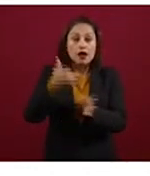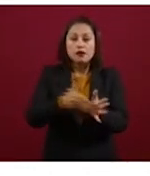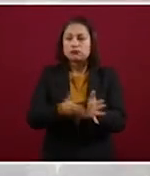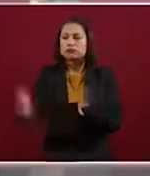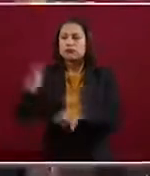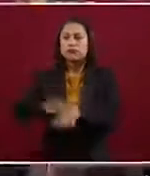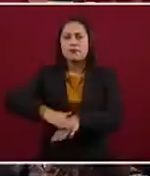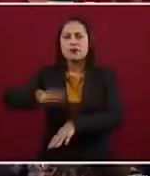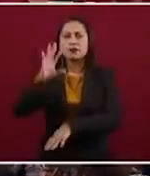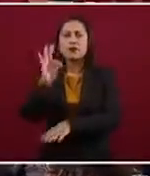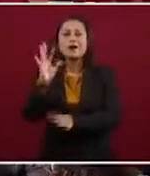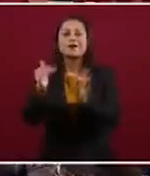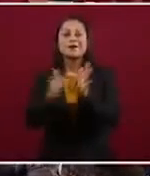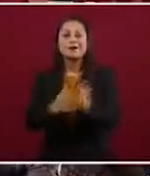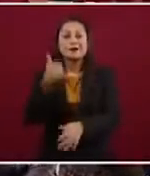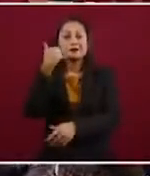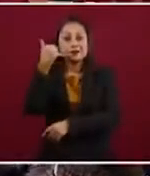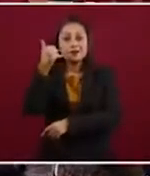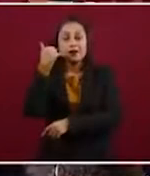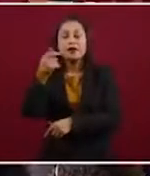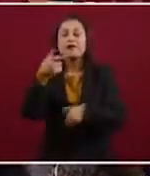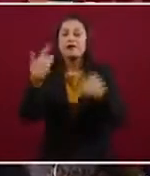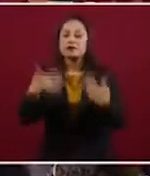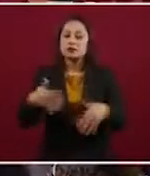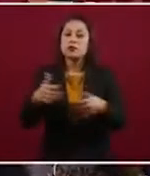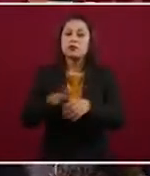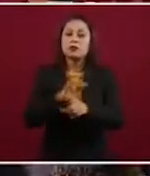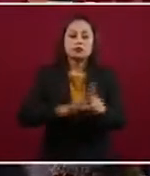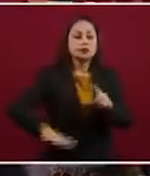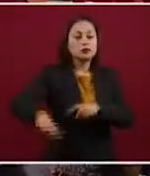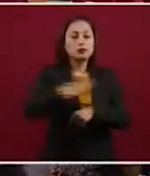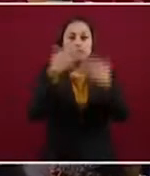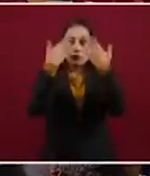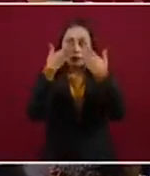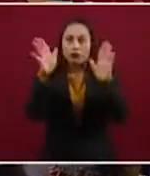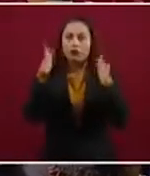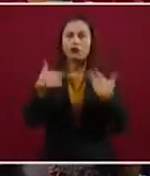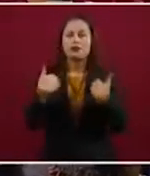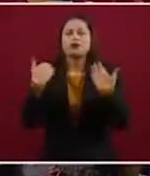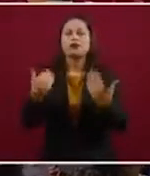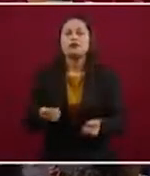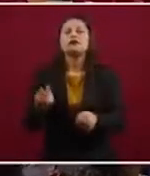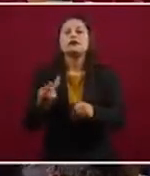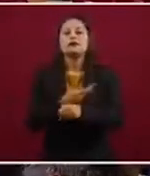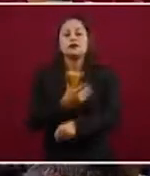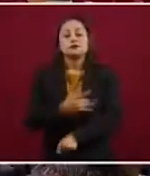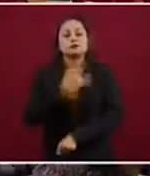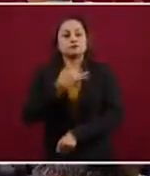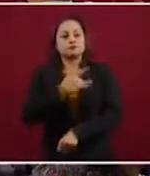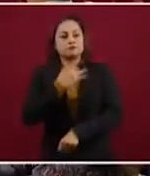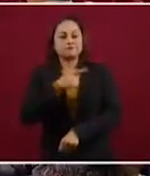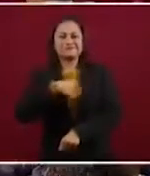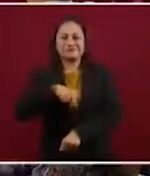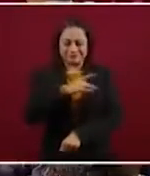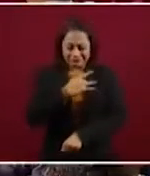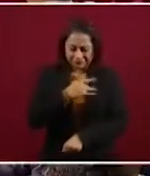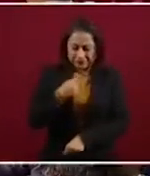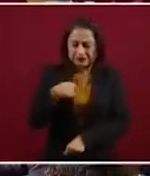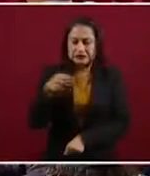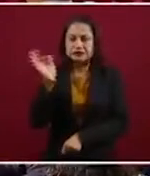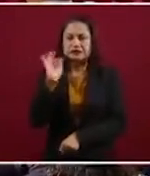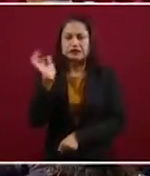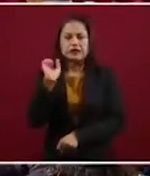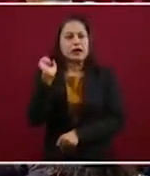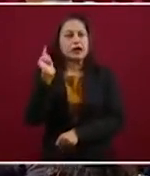impacto en la sociedad acerca de la auto gestación también de del riesgo no y también